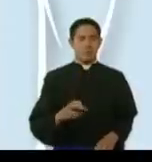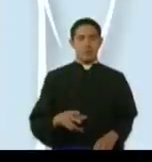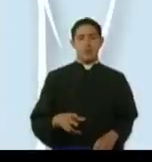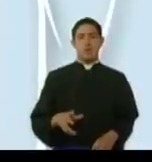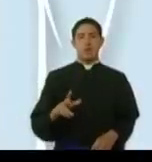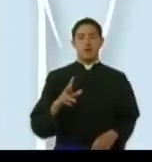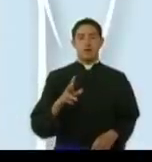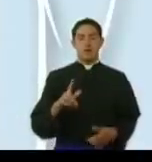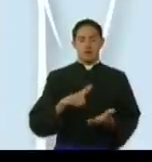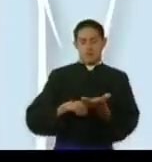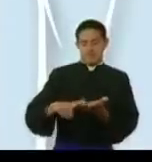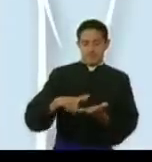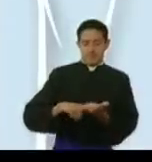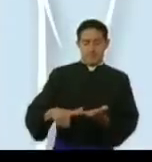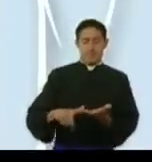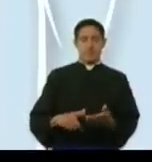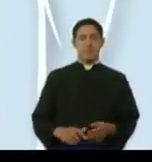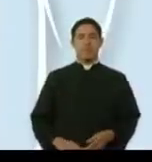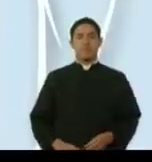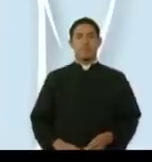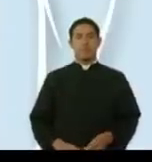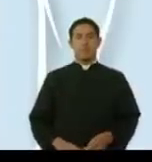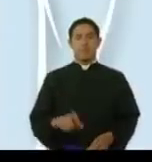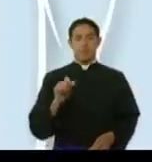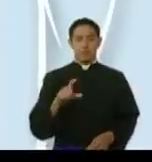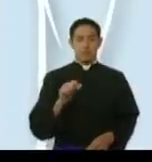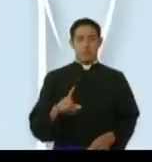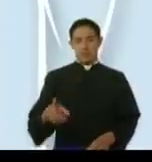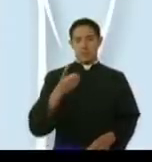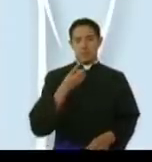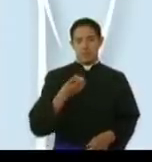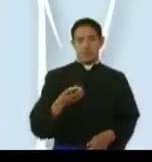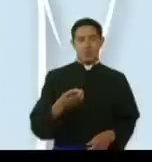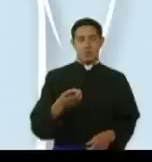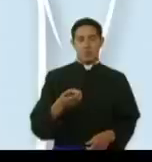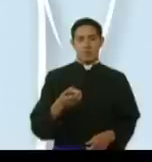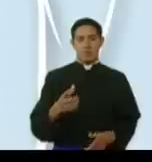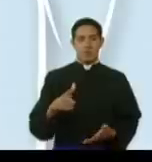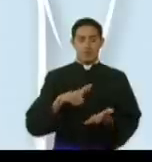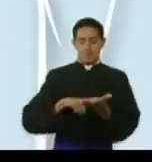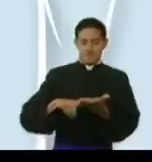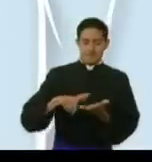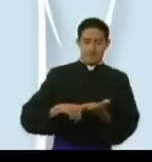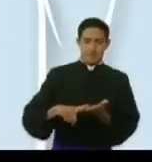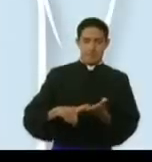de pureza, nos habla de limpieza y nos habla también de una transparencia.